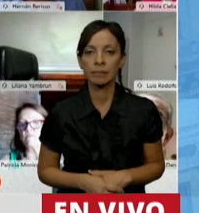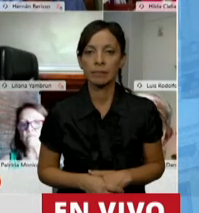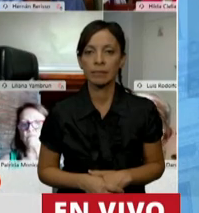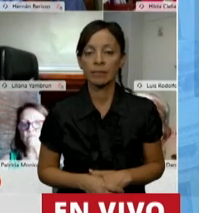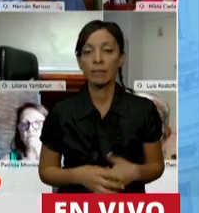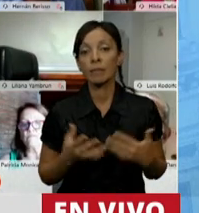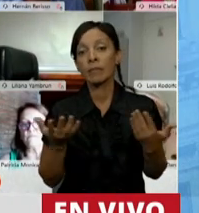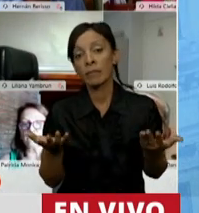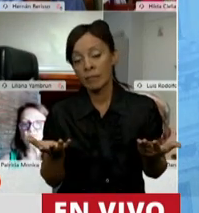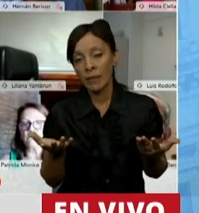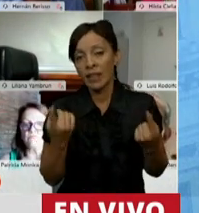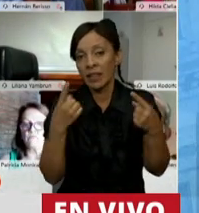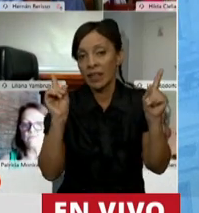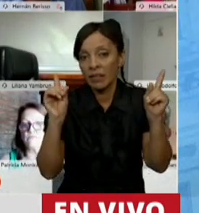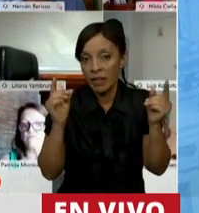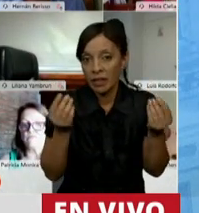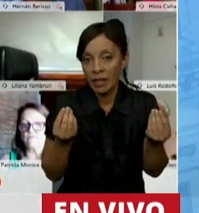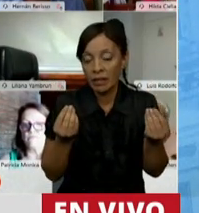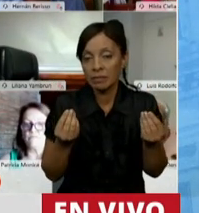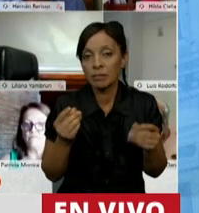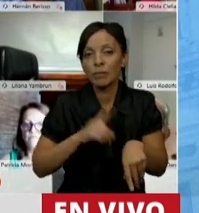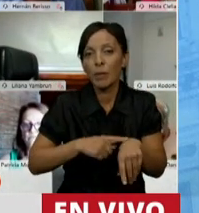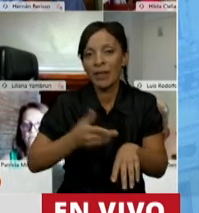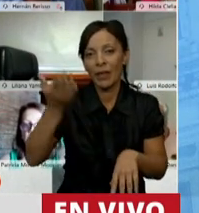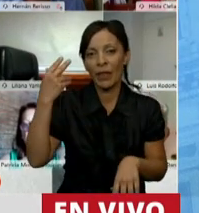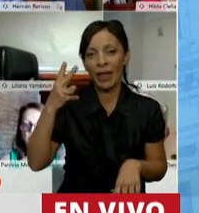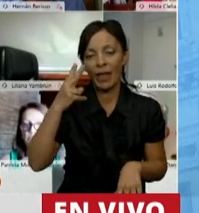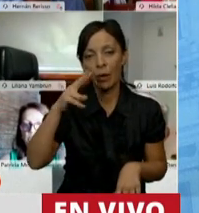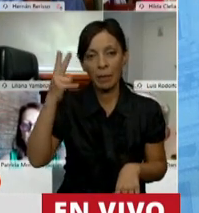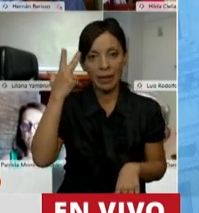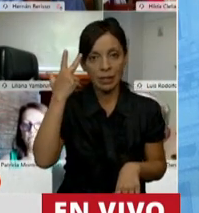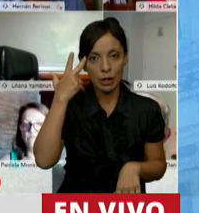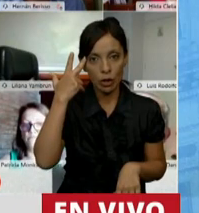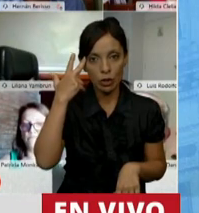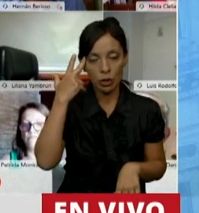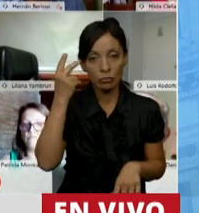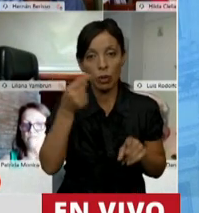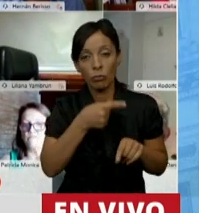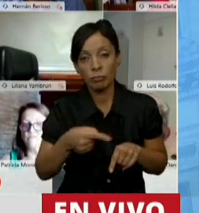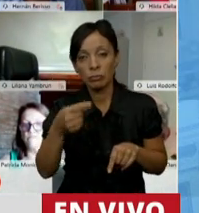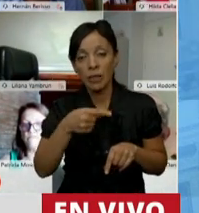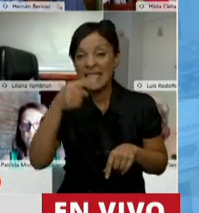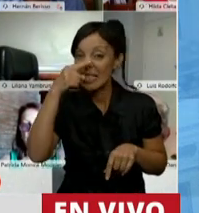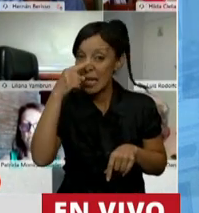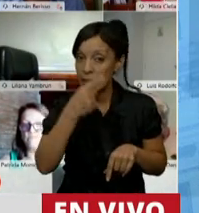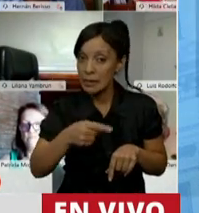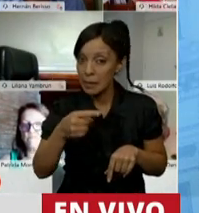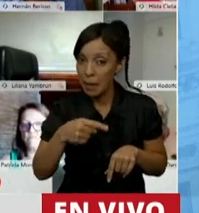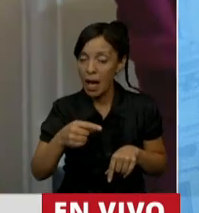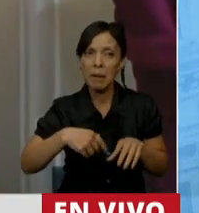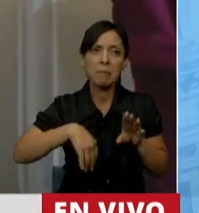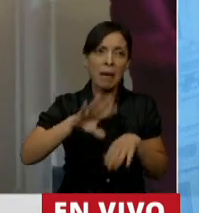Contrapuesto, evidentemente, a ese debate del 2018 que tuvimos con 7 semanas de discusión, con más de